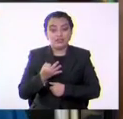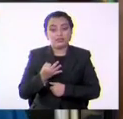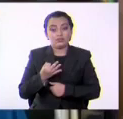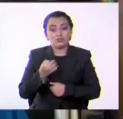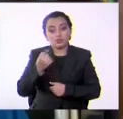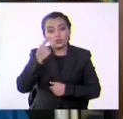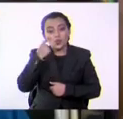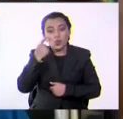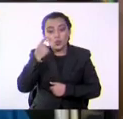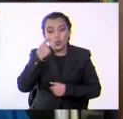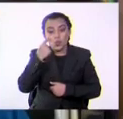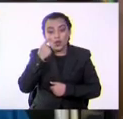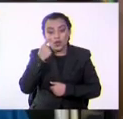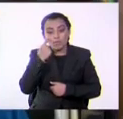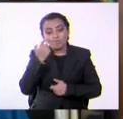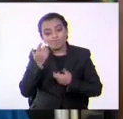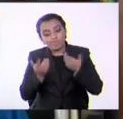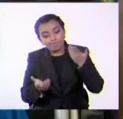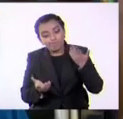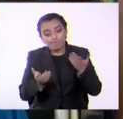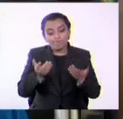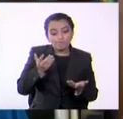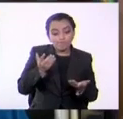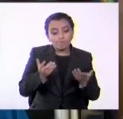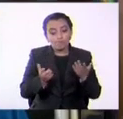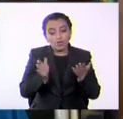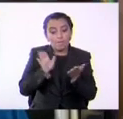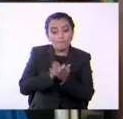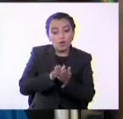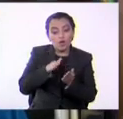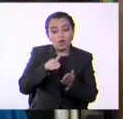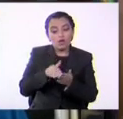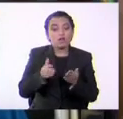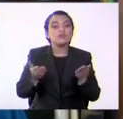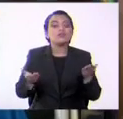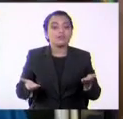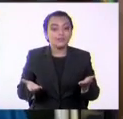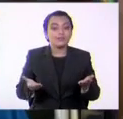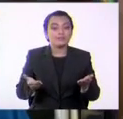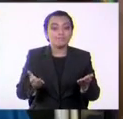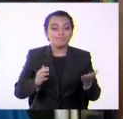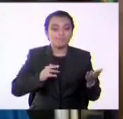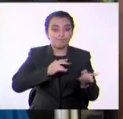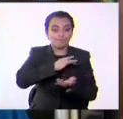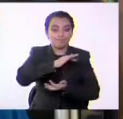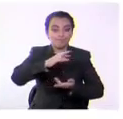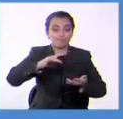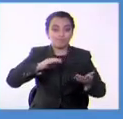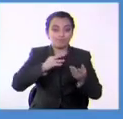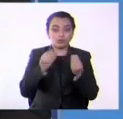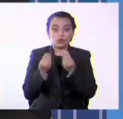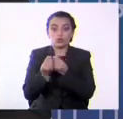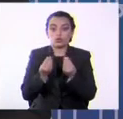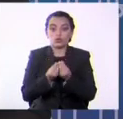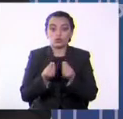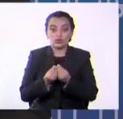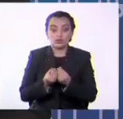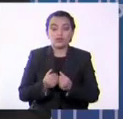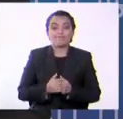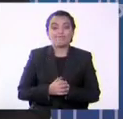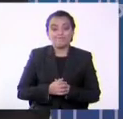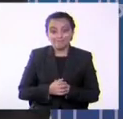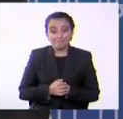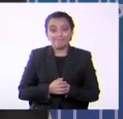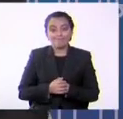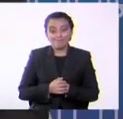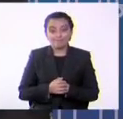sopesar los proyectos productivos, los megaproyectos y sus impactos ambientales y sociales en el territorio. Gracias, Federico, por